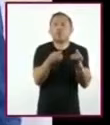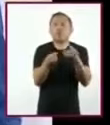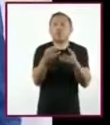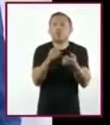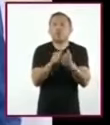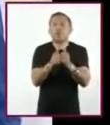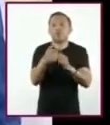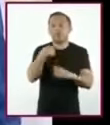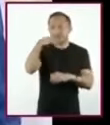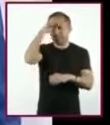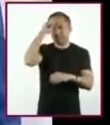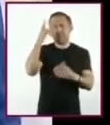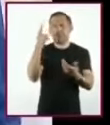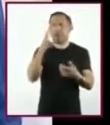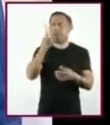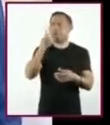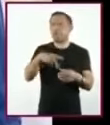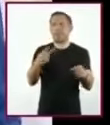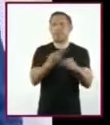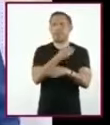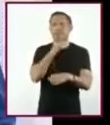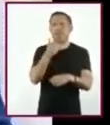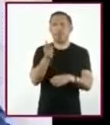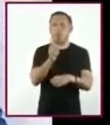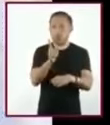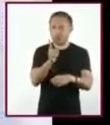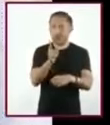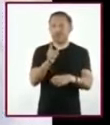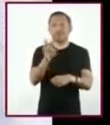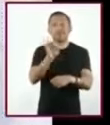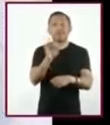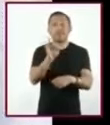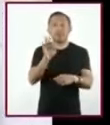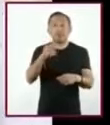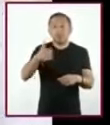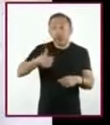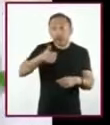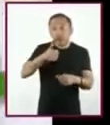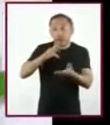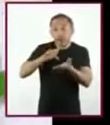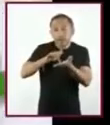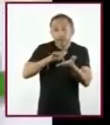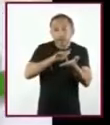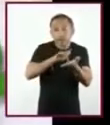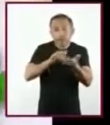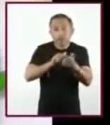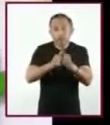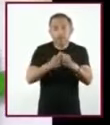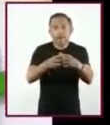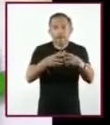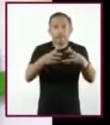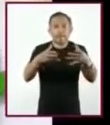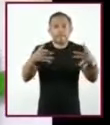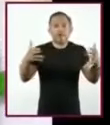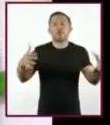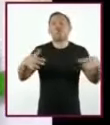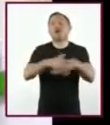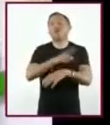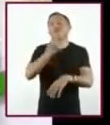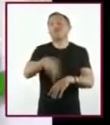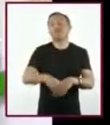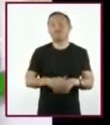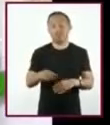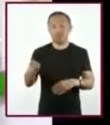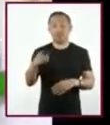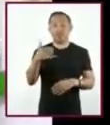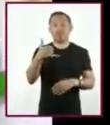no va a tener ningún efecto, pero claro que tiene si todos lo estamos haciendo. Así. Ya están apareciendo los datos de Yanitza Márquez en la pantalla por